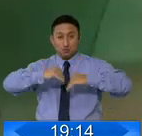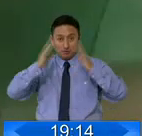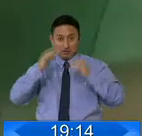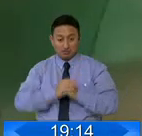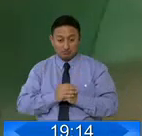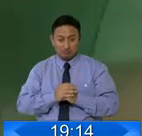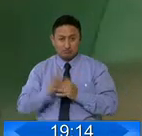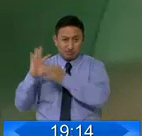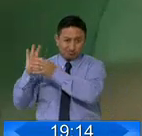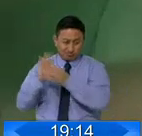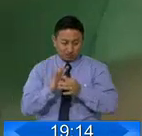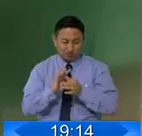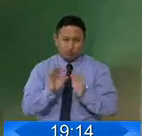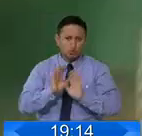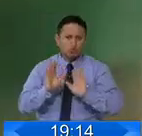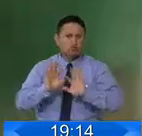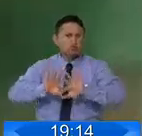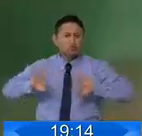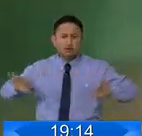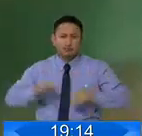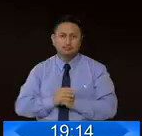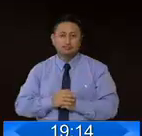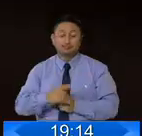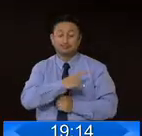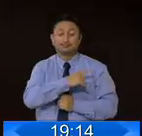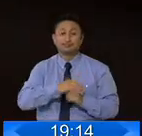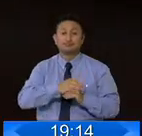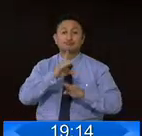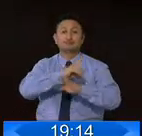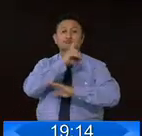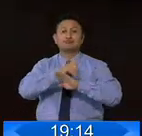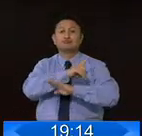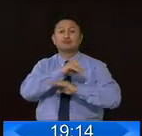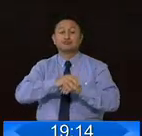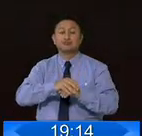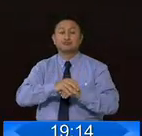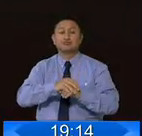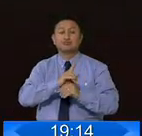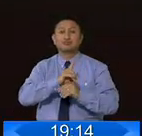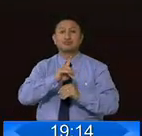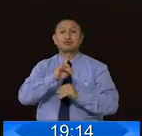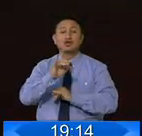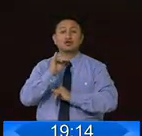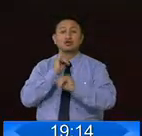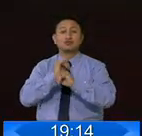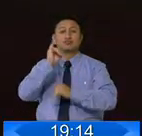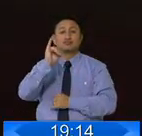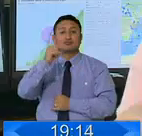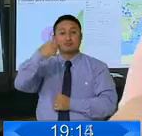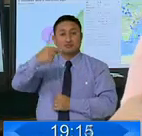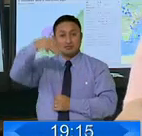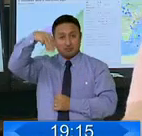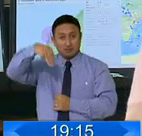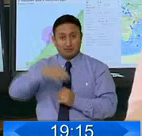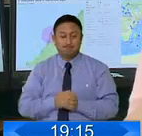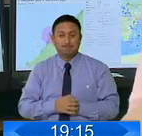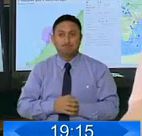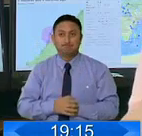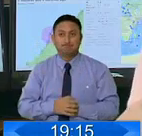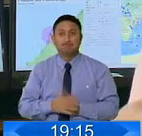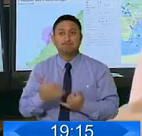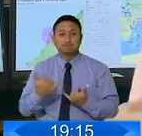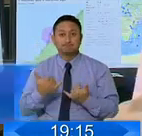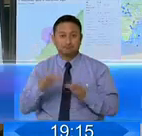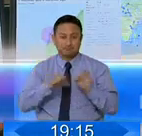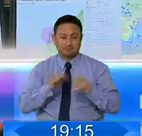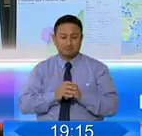tienen relación entre sí. Así lo explica Alexandra Alvarado, directora del Instituto Geofísico de la Politécnica Nacional. Este sismo, como le